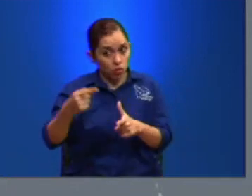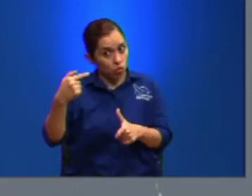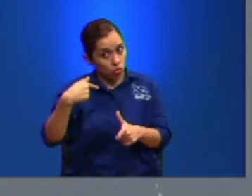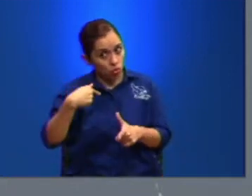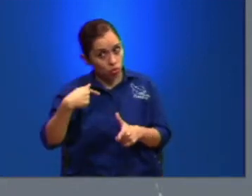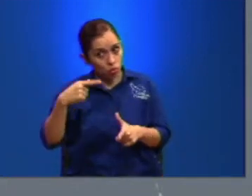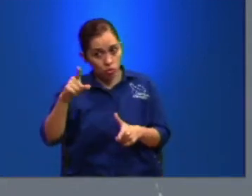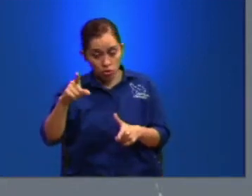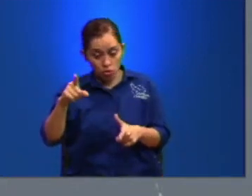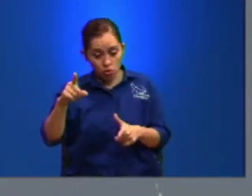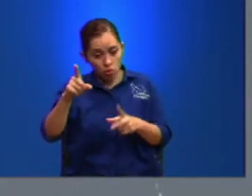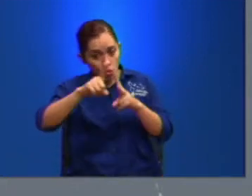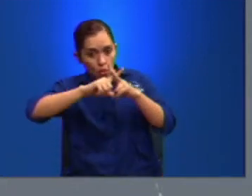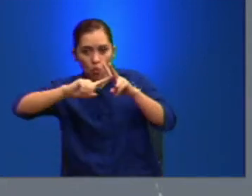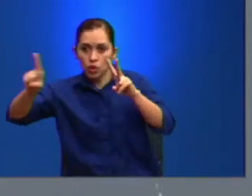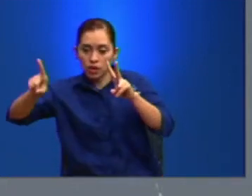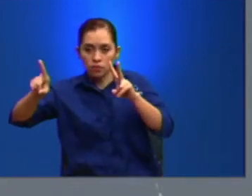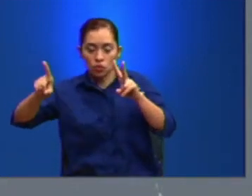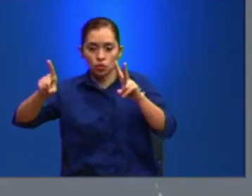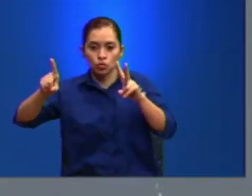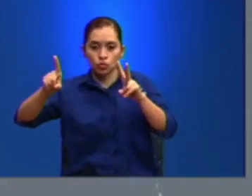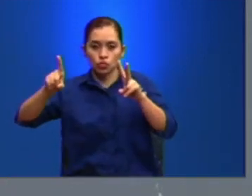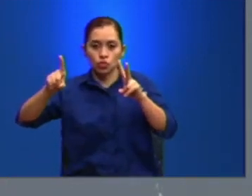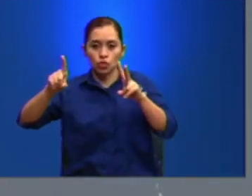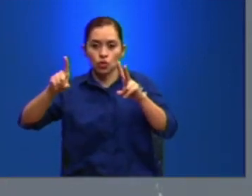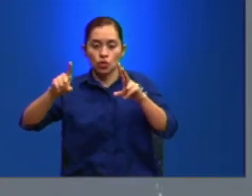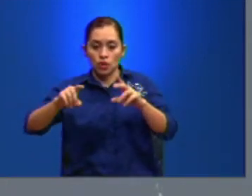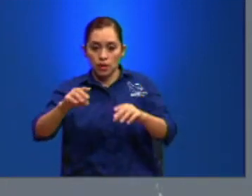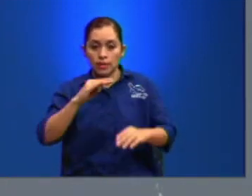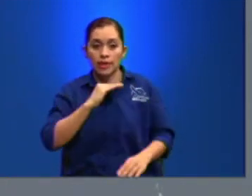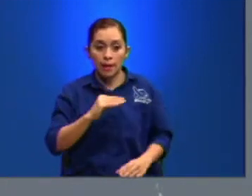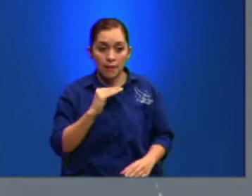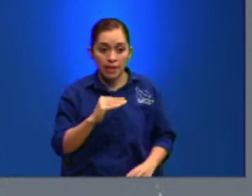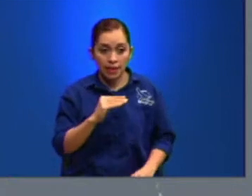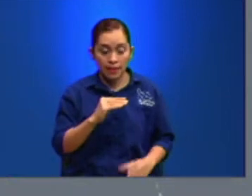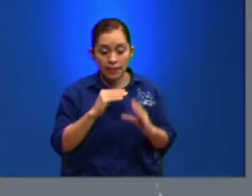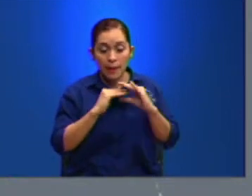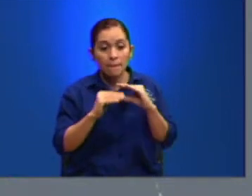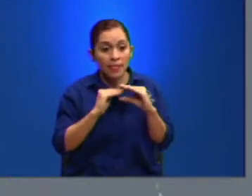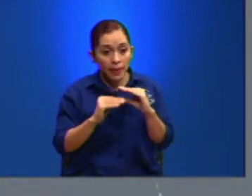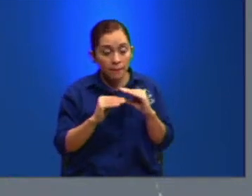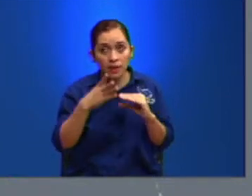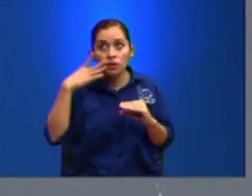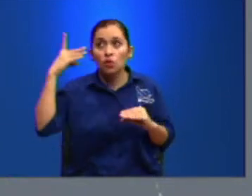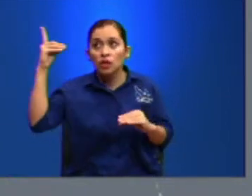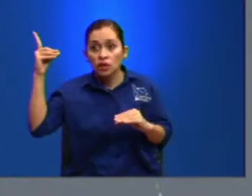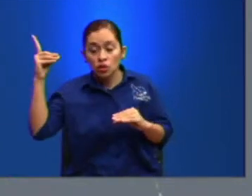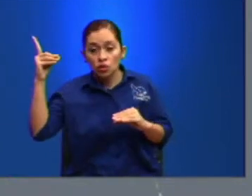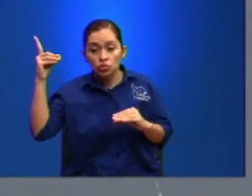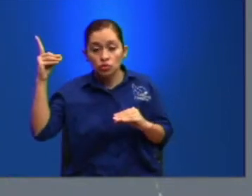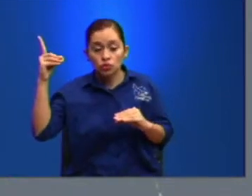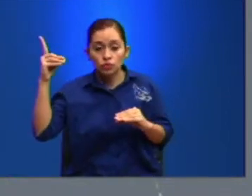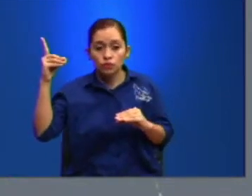para que el capitán es marineros toscos ateos y dormilón